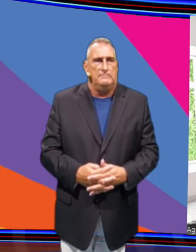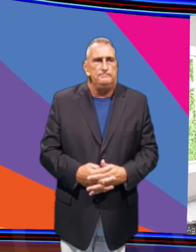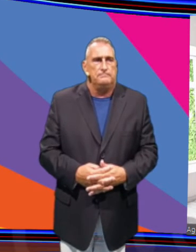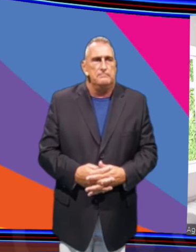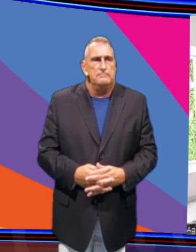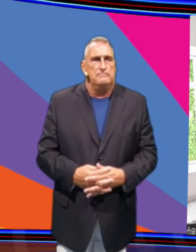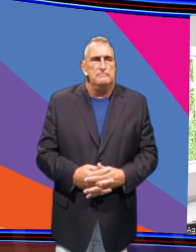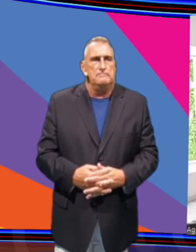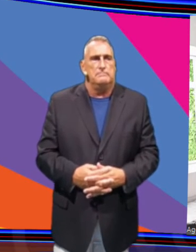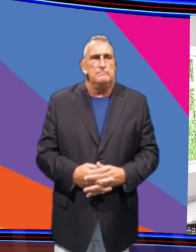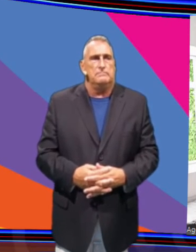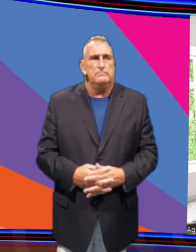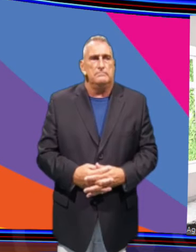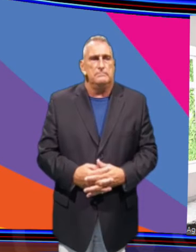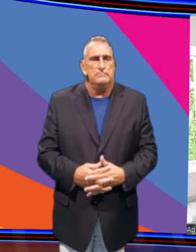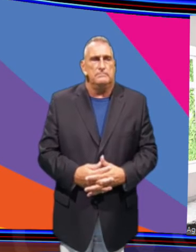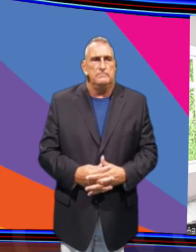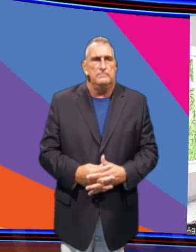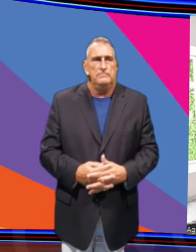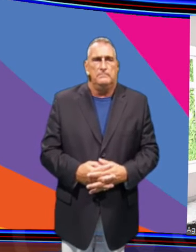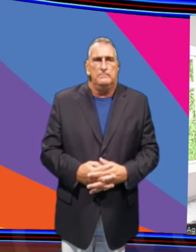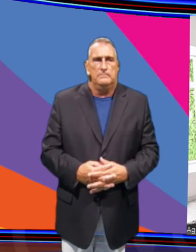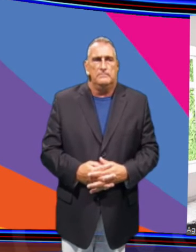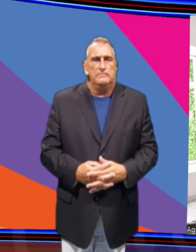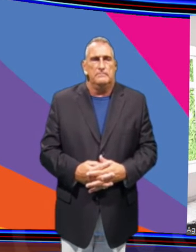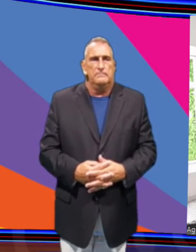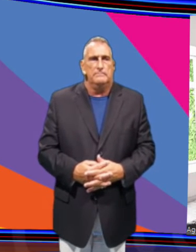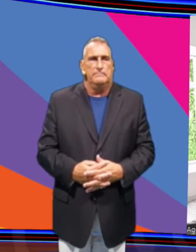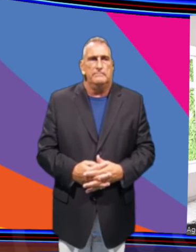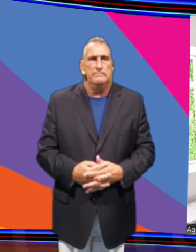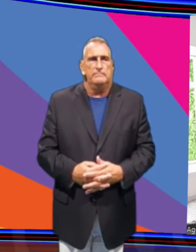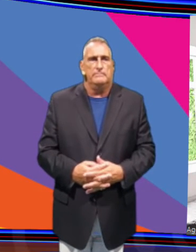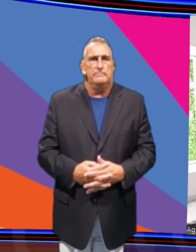sea de derecha, aunque su forma de vivir no sea de derecha,